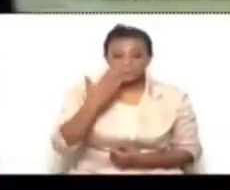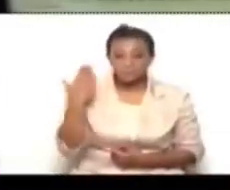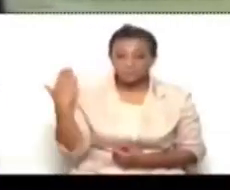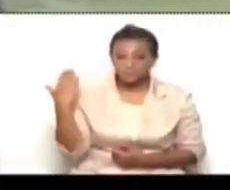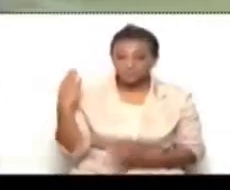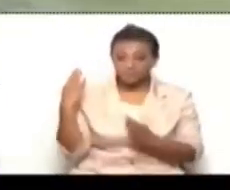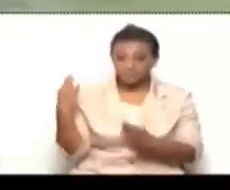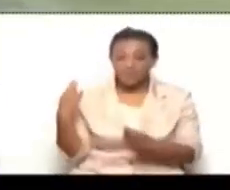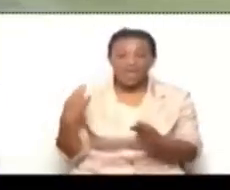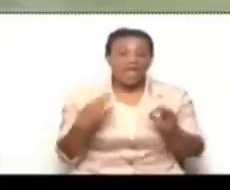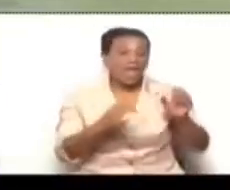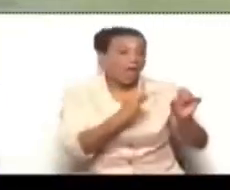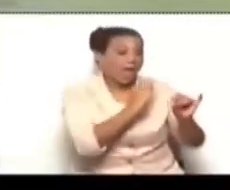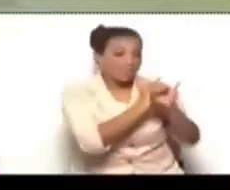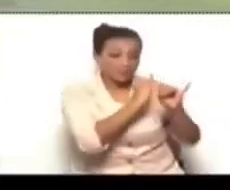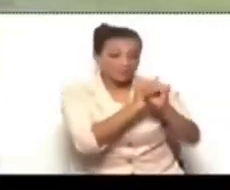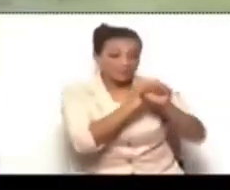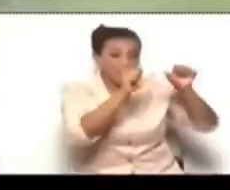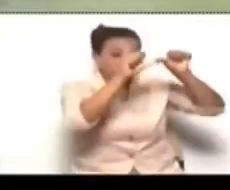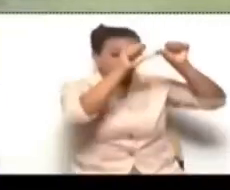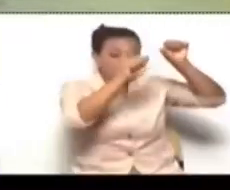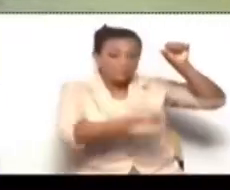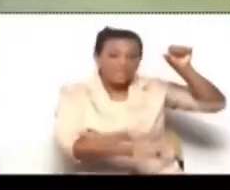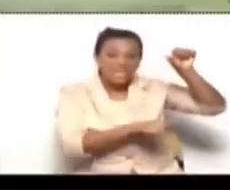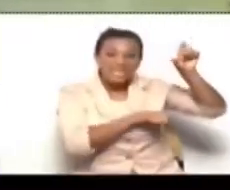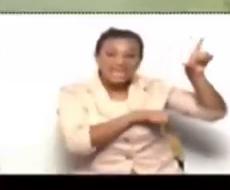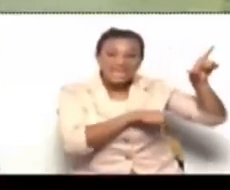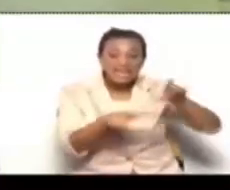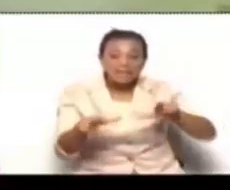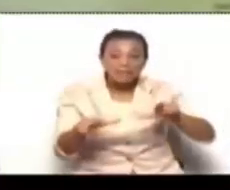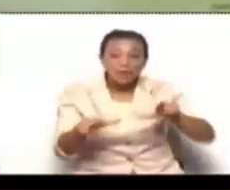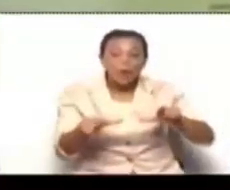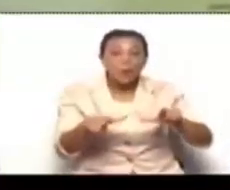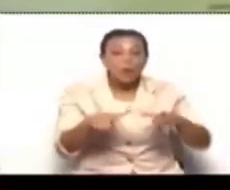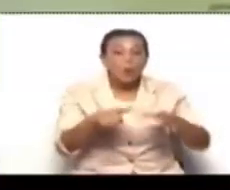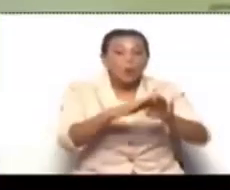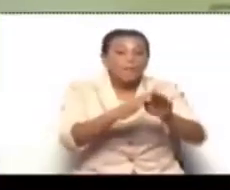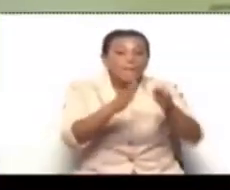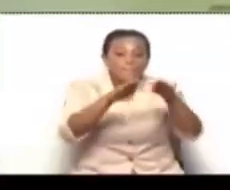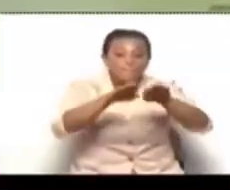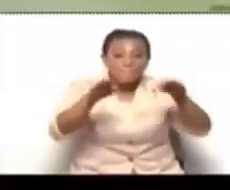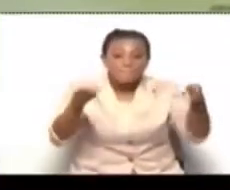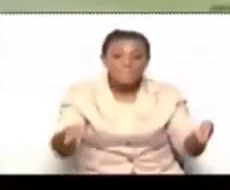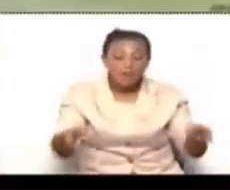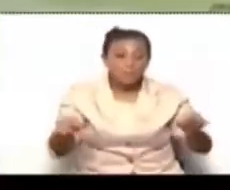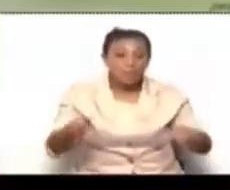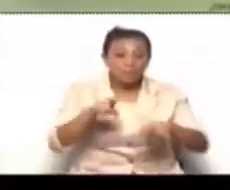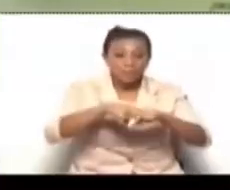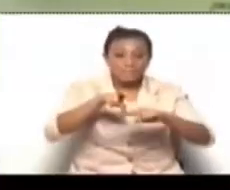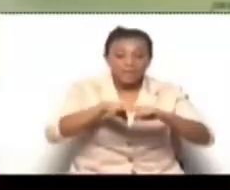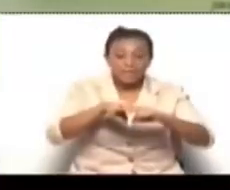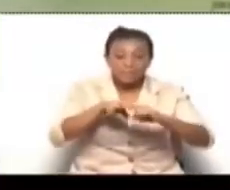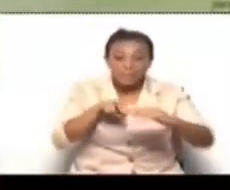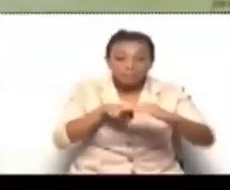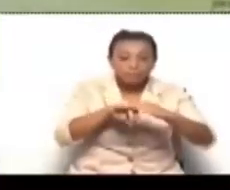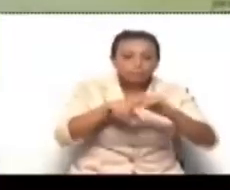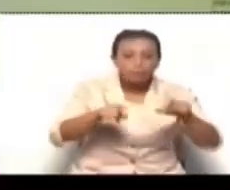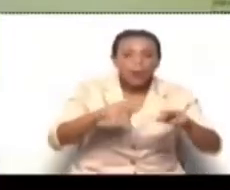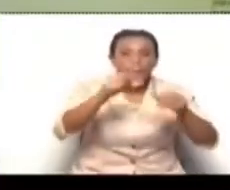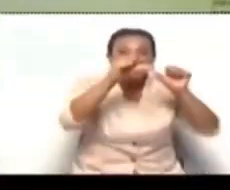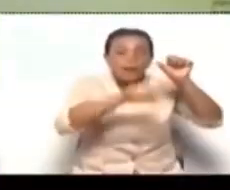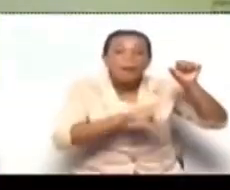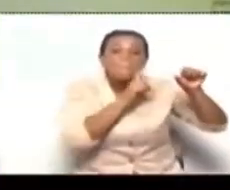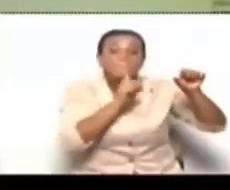Se publicó el listado oficial de miembros de mesa para las presidenciales. Señor presidente, el Consejo Nacional Electoral publicó el